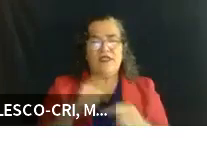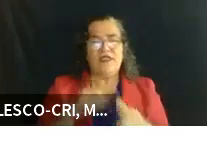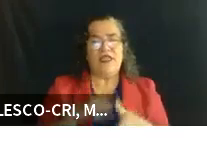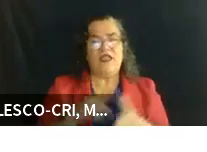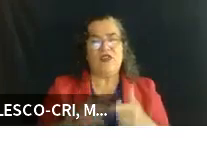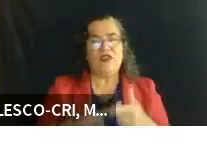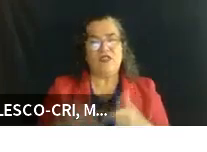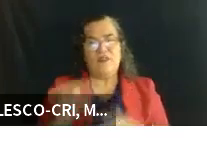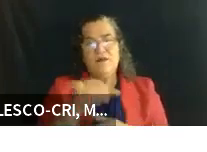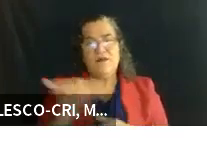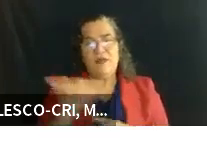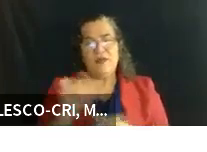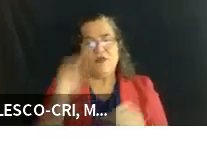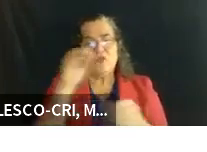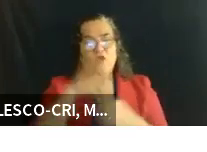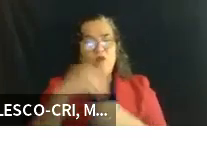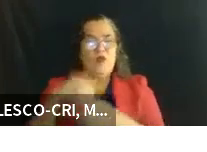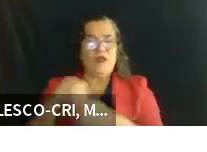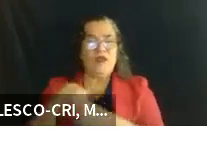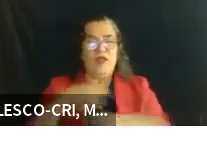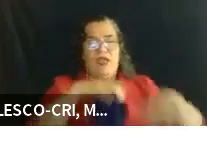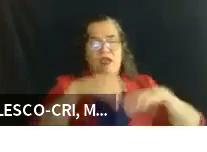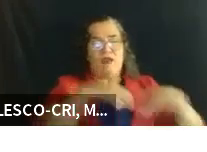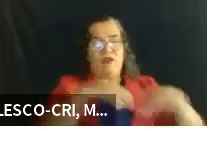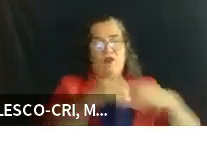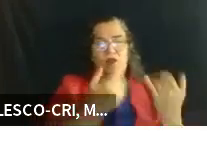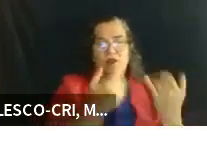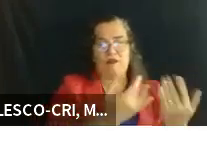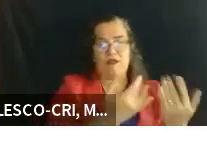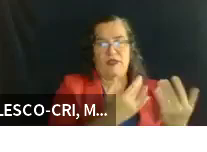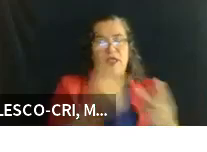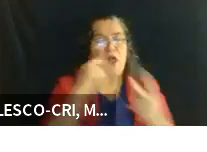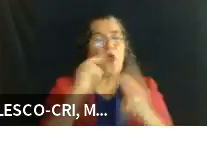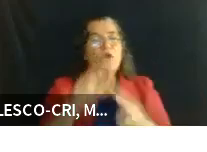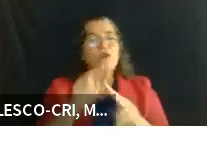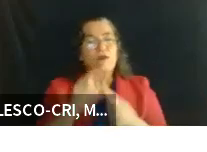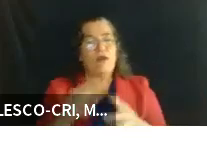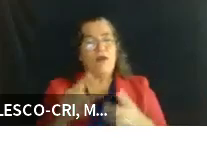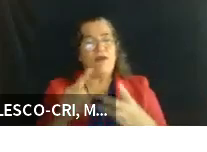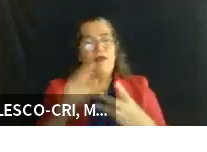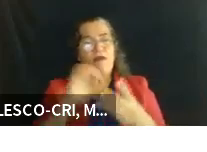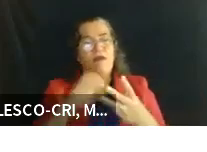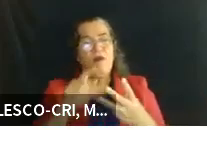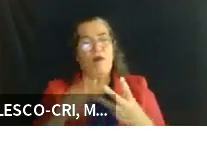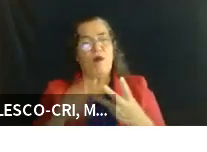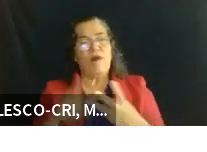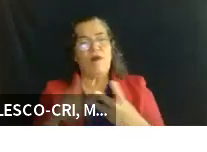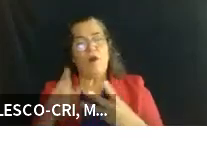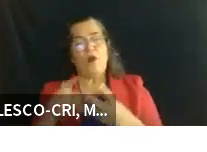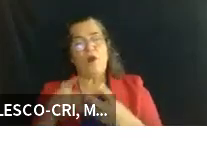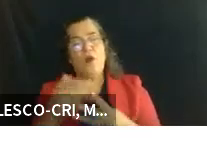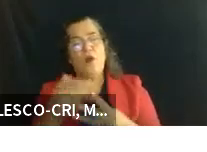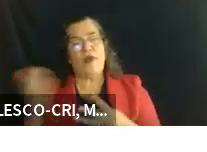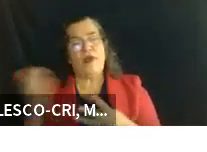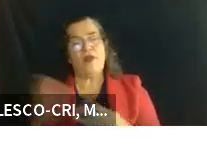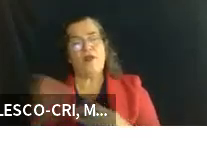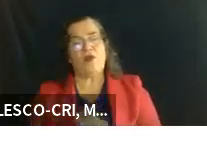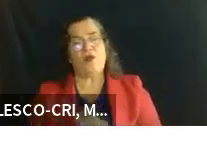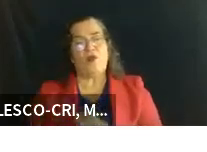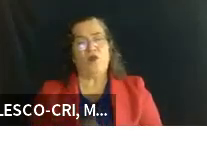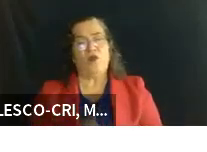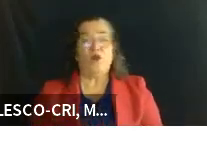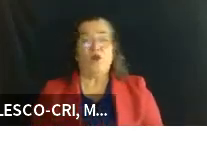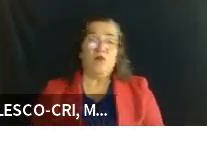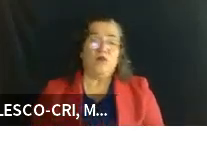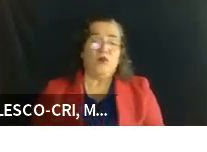mismos componentes: una actuación esperada, observable y evaluable, un objeto, o sea, qué contenido va a